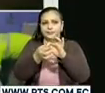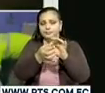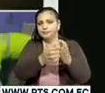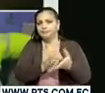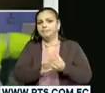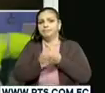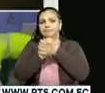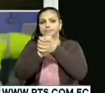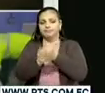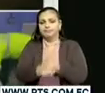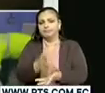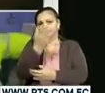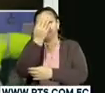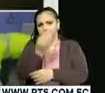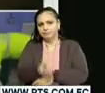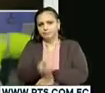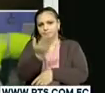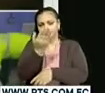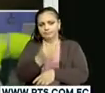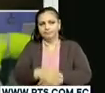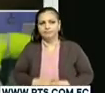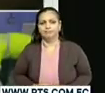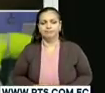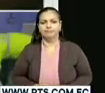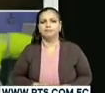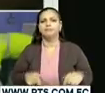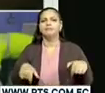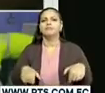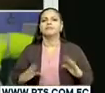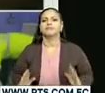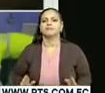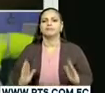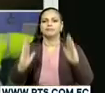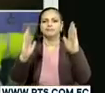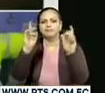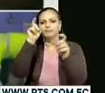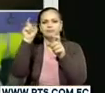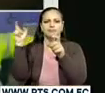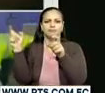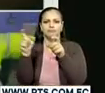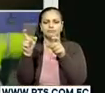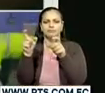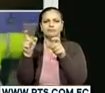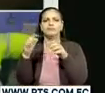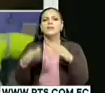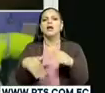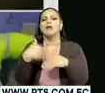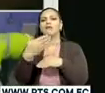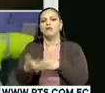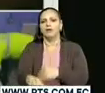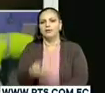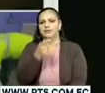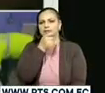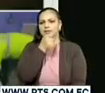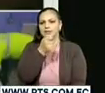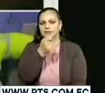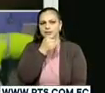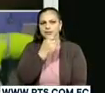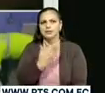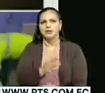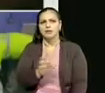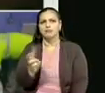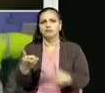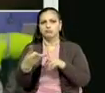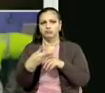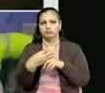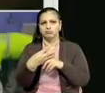los exteriores de la unidad de flagrancia de la Fiscalía. En las redes sociales la Fiscalía también